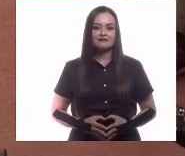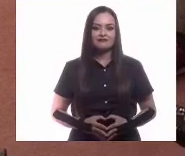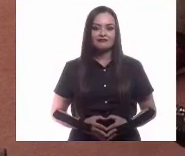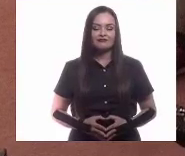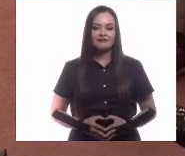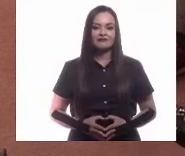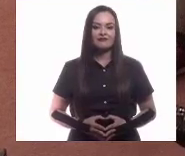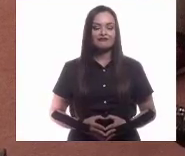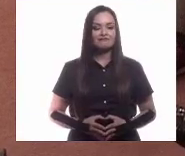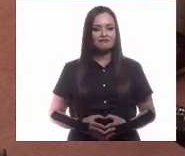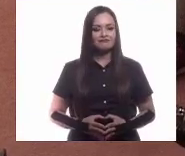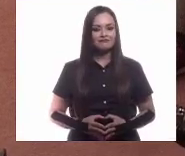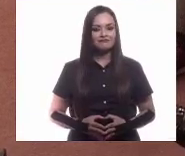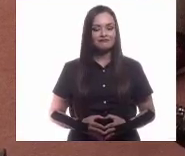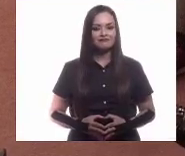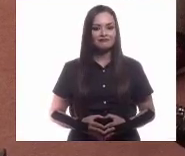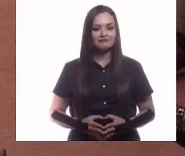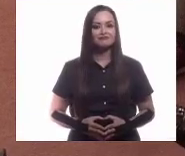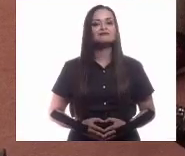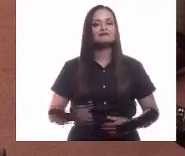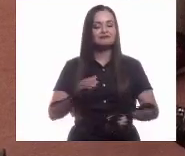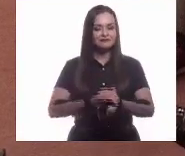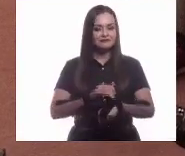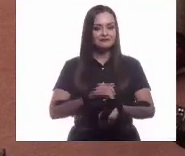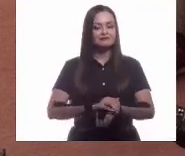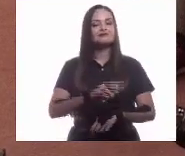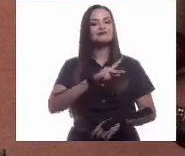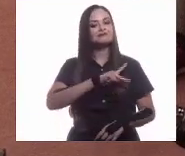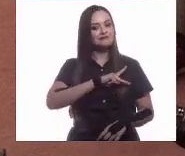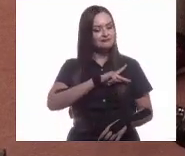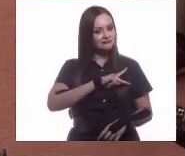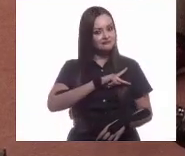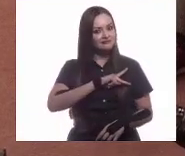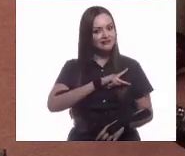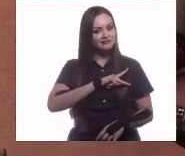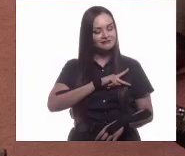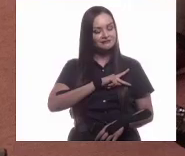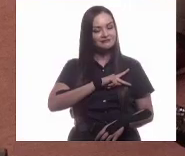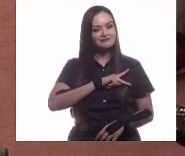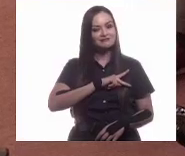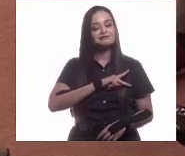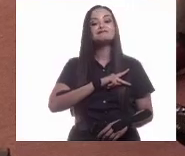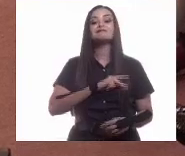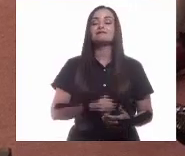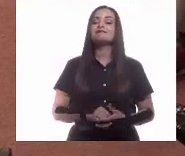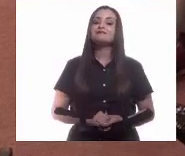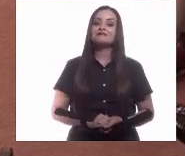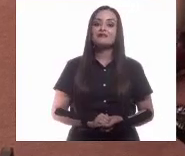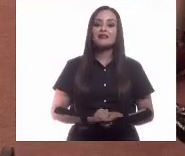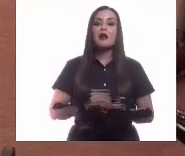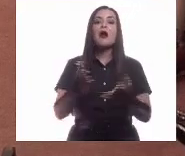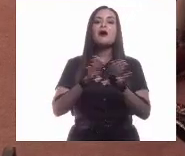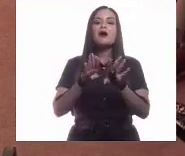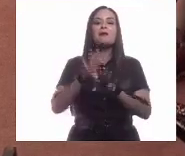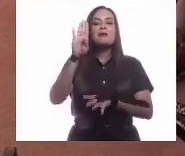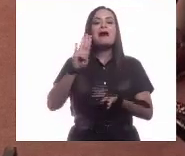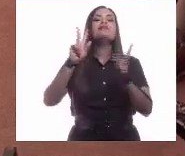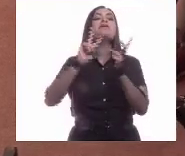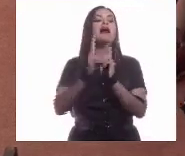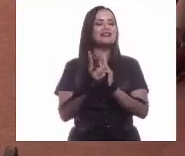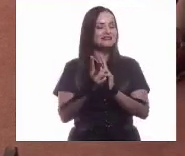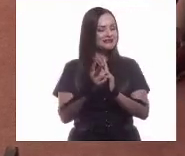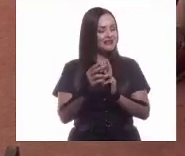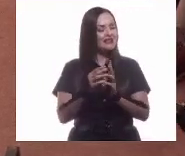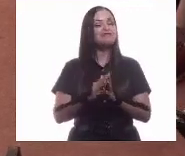Quiero agradecerle a mi muy dilecto amigo también, mi vecino, ahí luego le preguntan por qué, no es que no sepamos geografía,